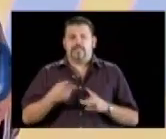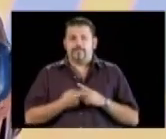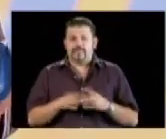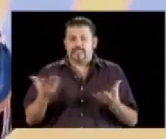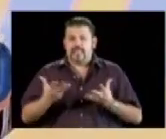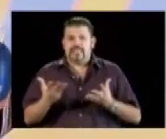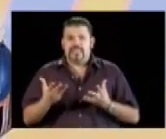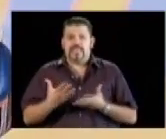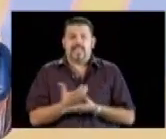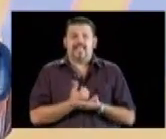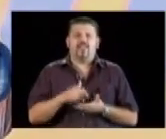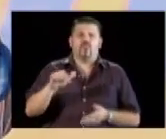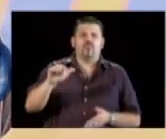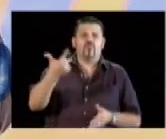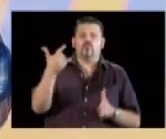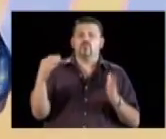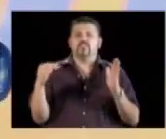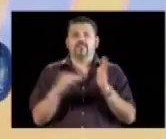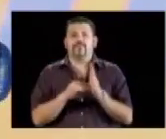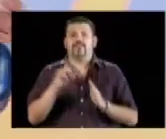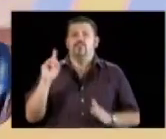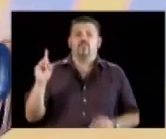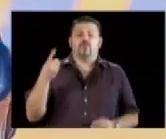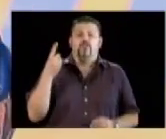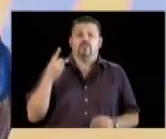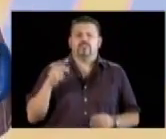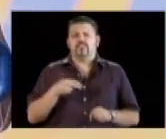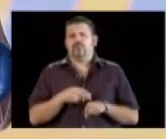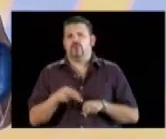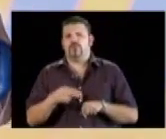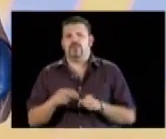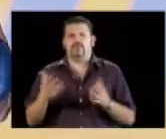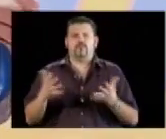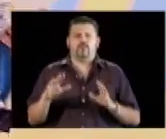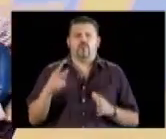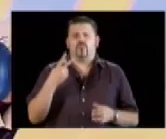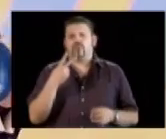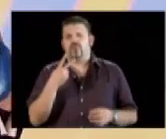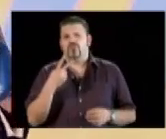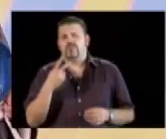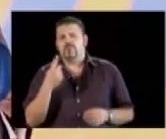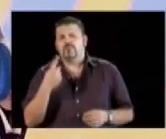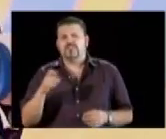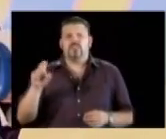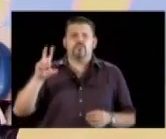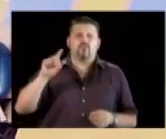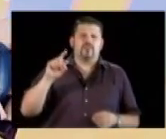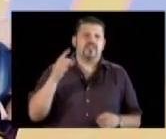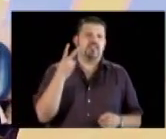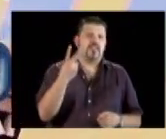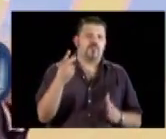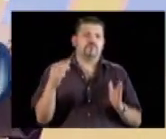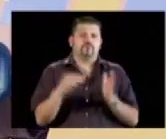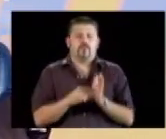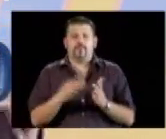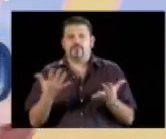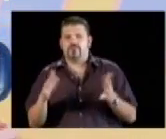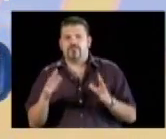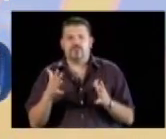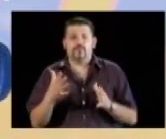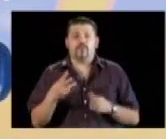bono. 12 mil dólares que son en número redondo 135 mil pesos más o menos, y el tercer